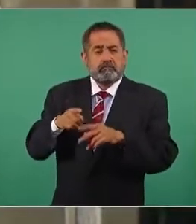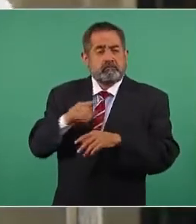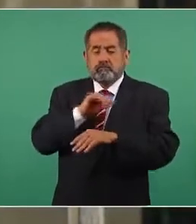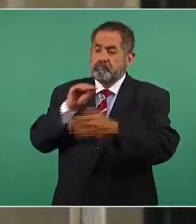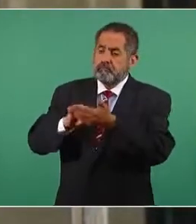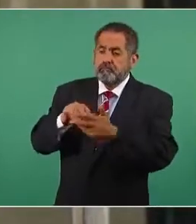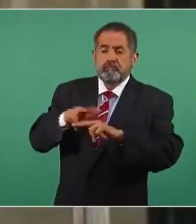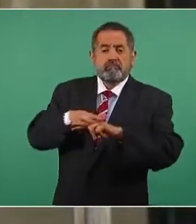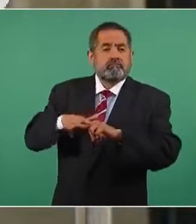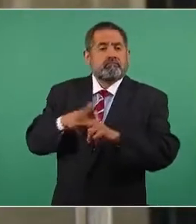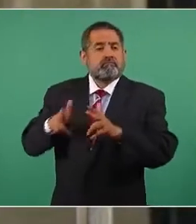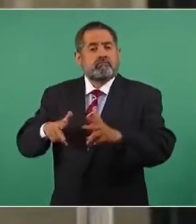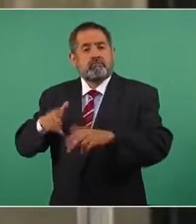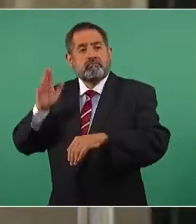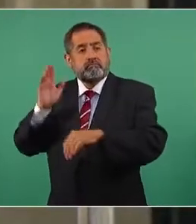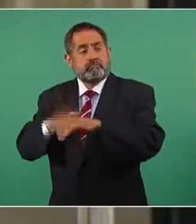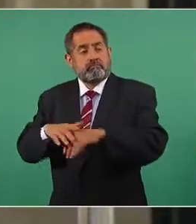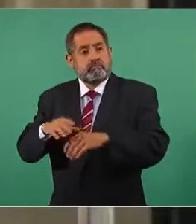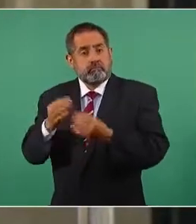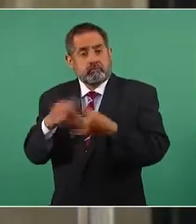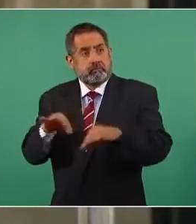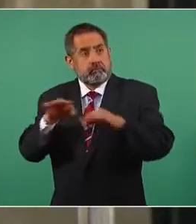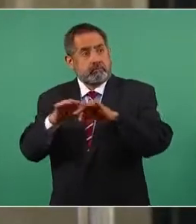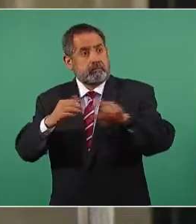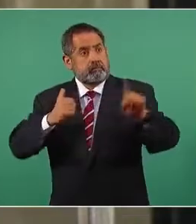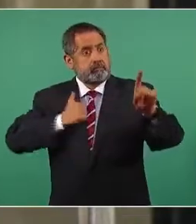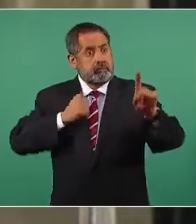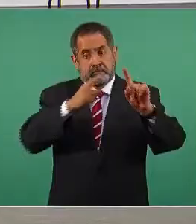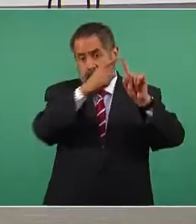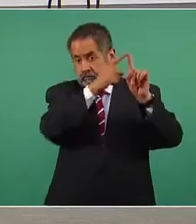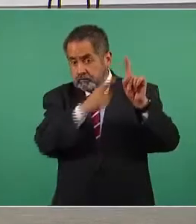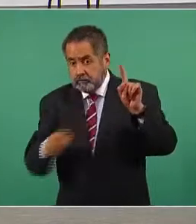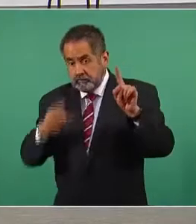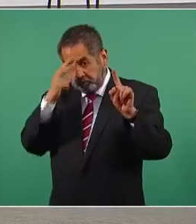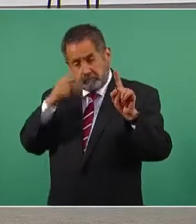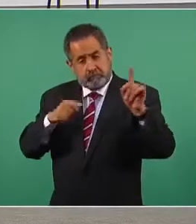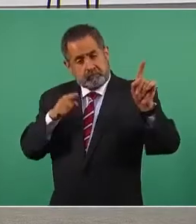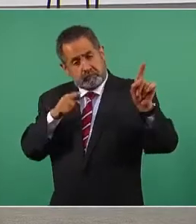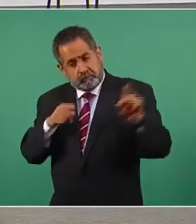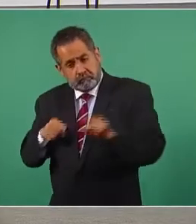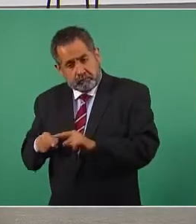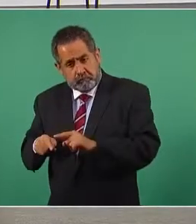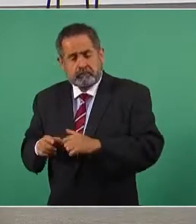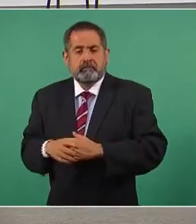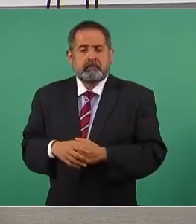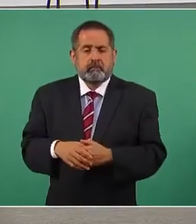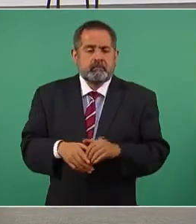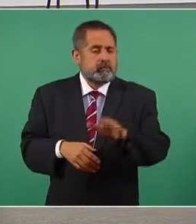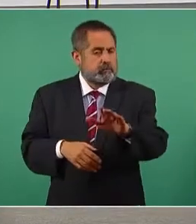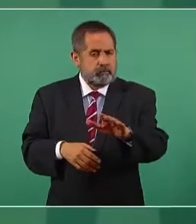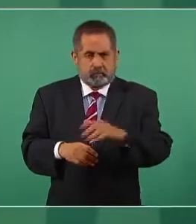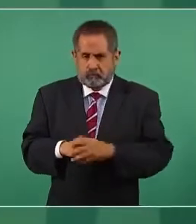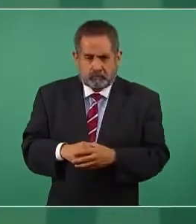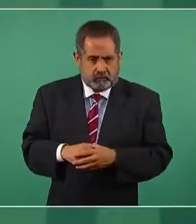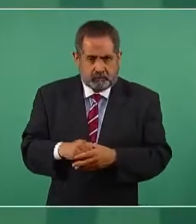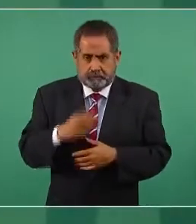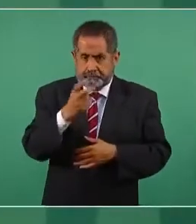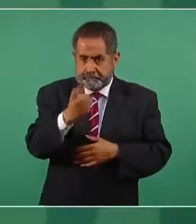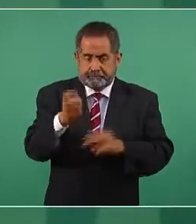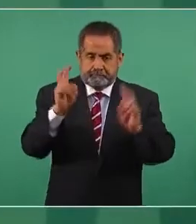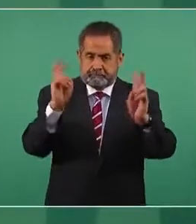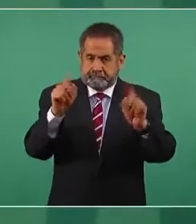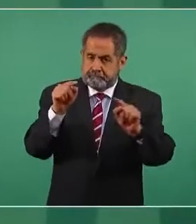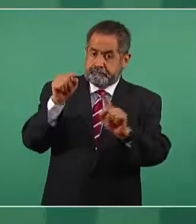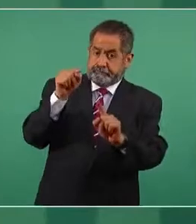más grande del mundo, desde Canadá hasta México. Bueno, no está previsto específicamente tocar ese tema